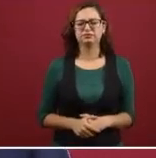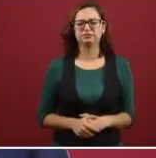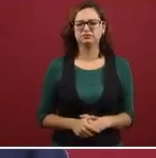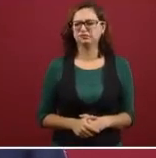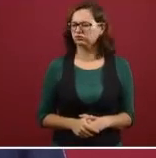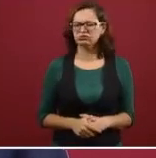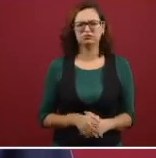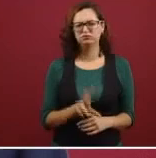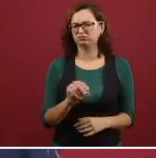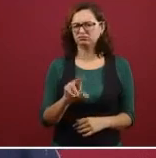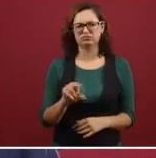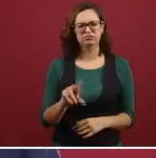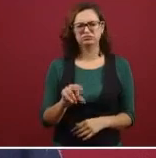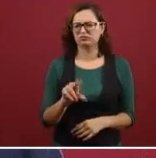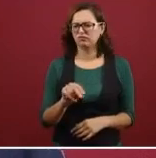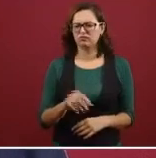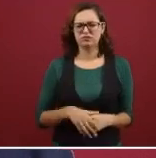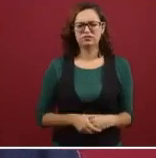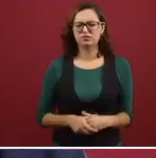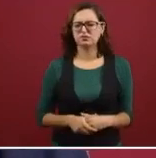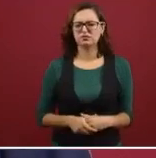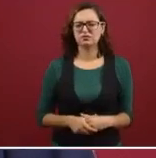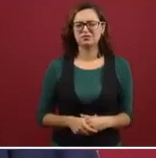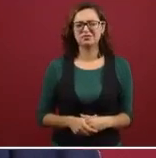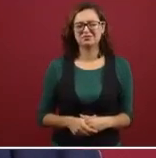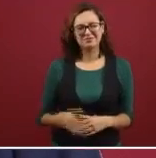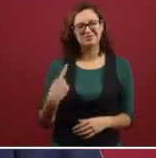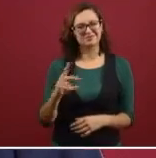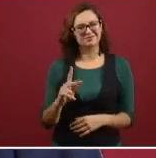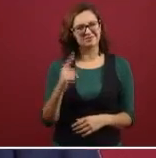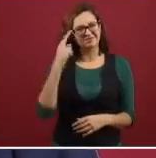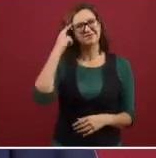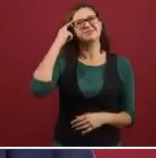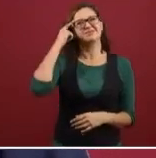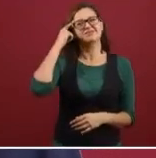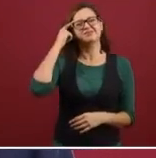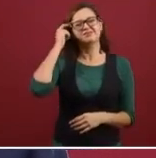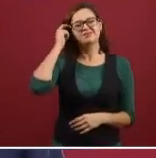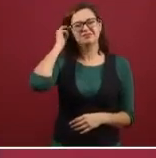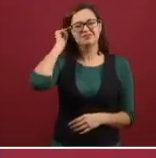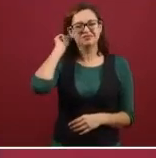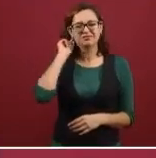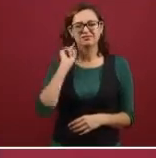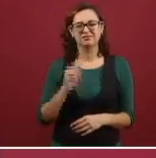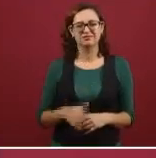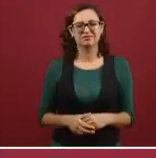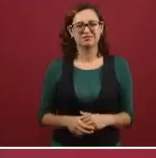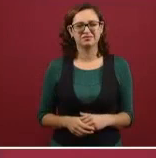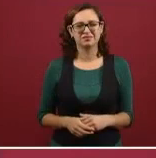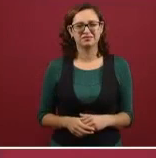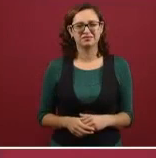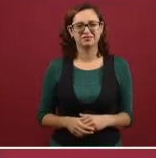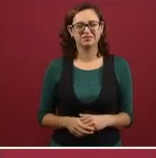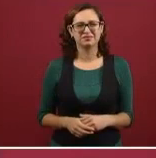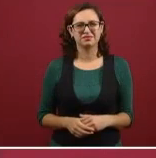No, no, pero a lo que voy es que